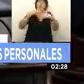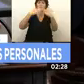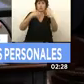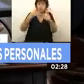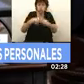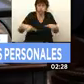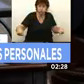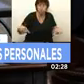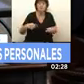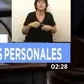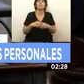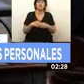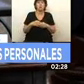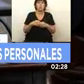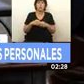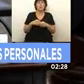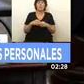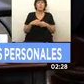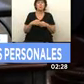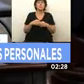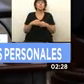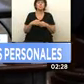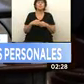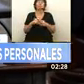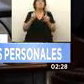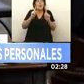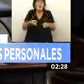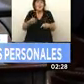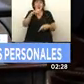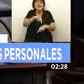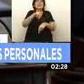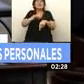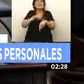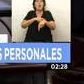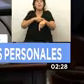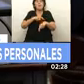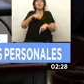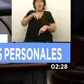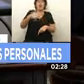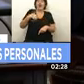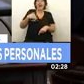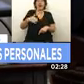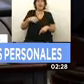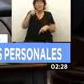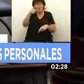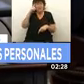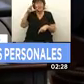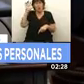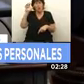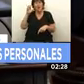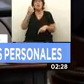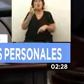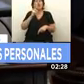construcción Pero además también el clima que vivía el país ustedes se acuerdan lo que era el 2010